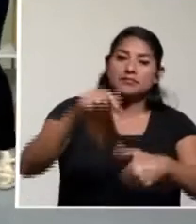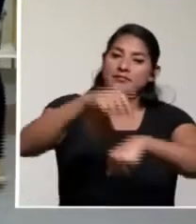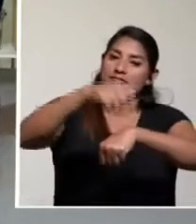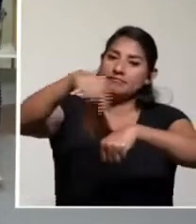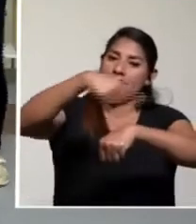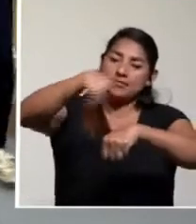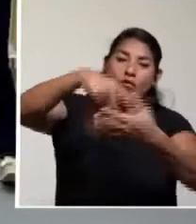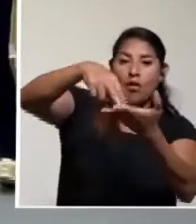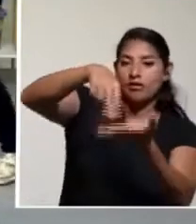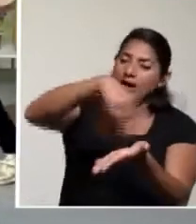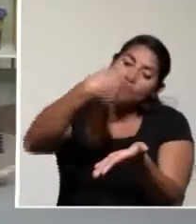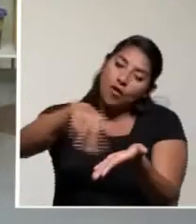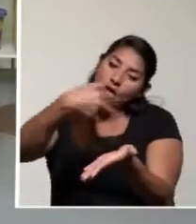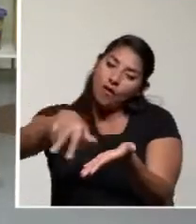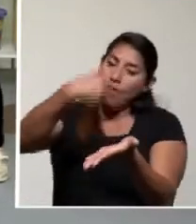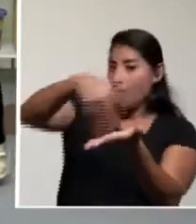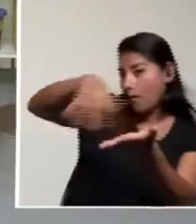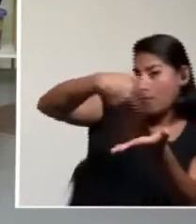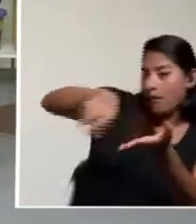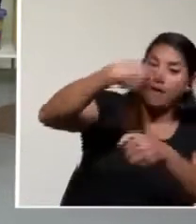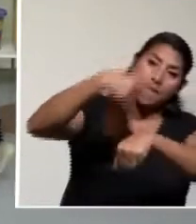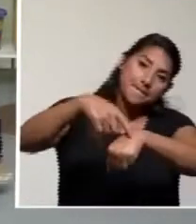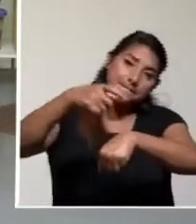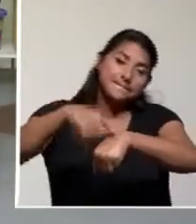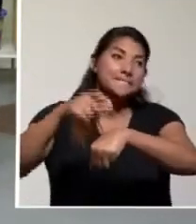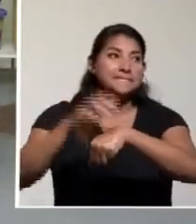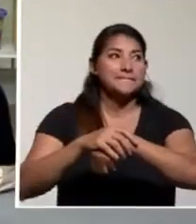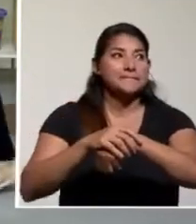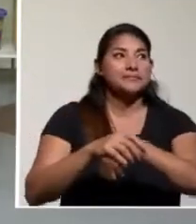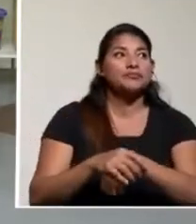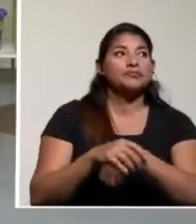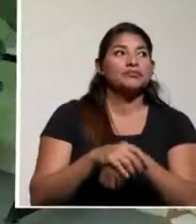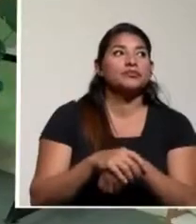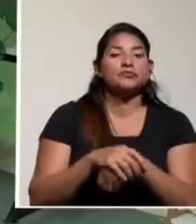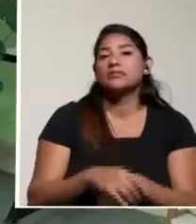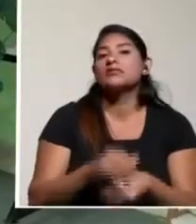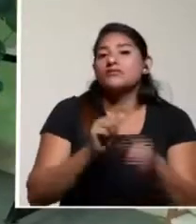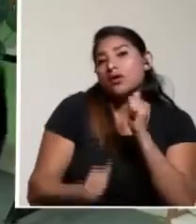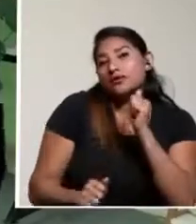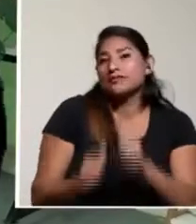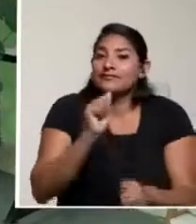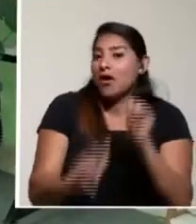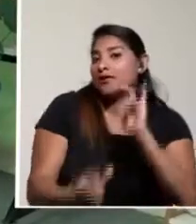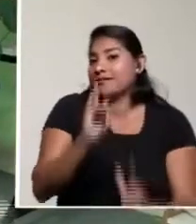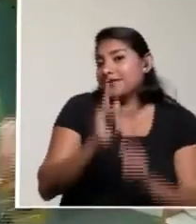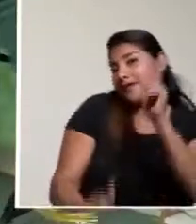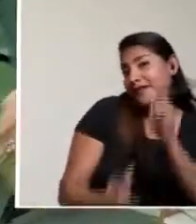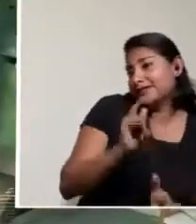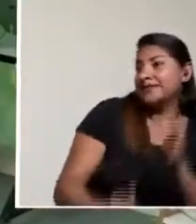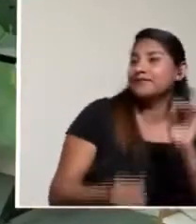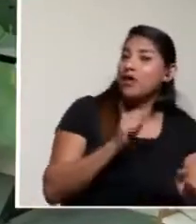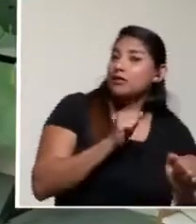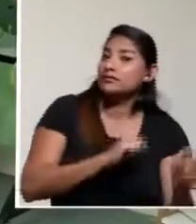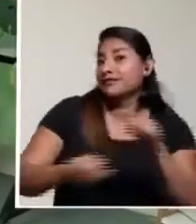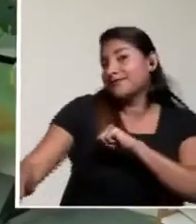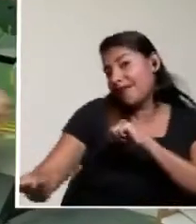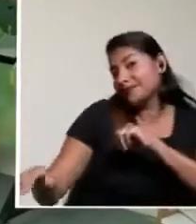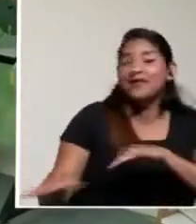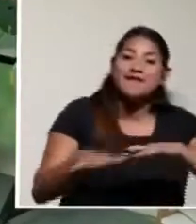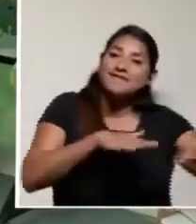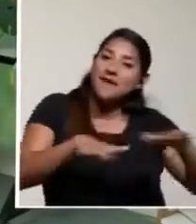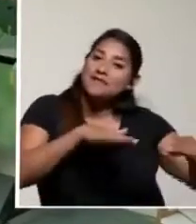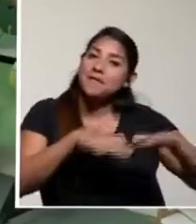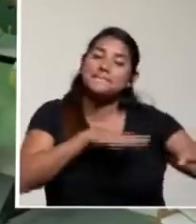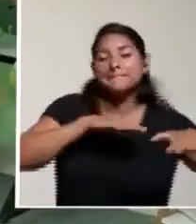pare, pare el rock del reloj. Y dice, rock, rock, rock and roll. Rock,